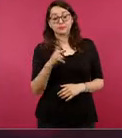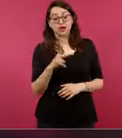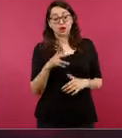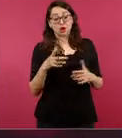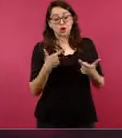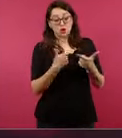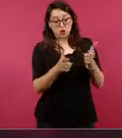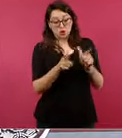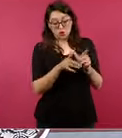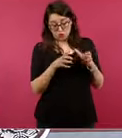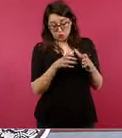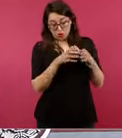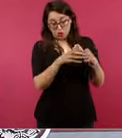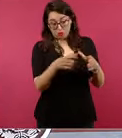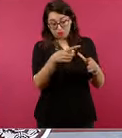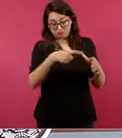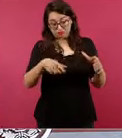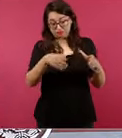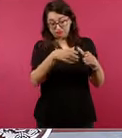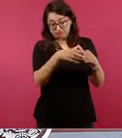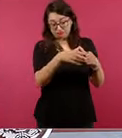gobierna, pero no manda.